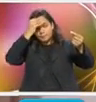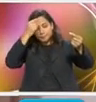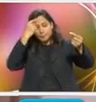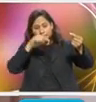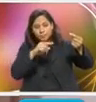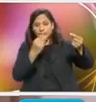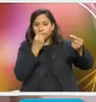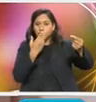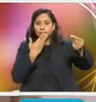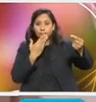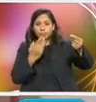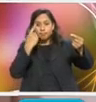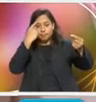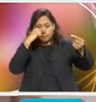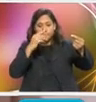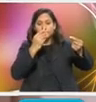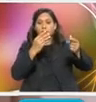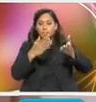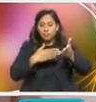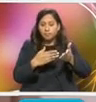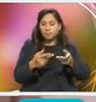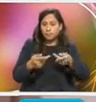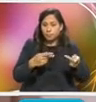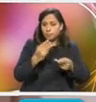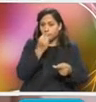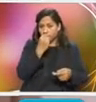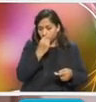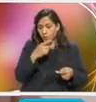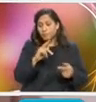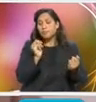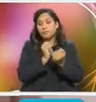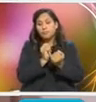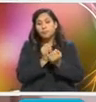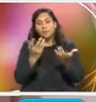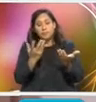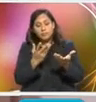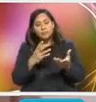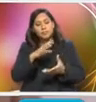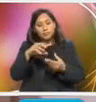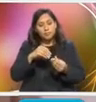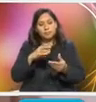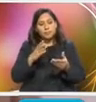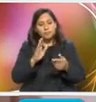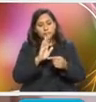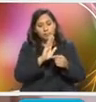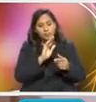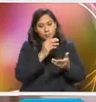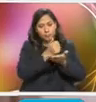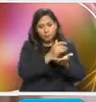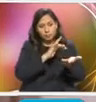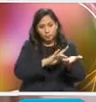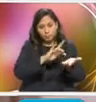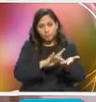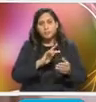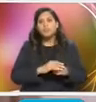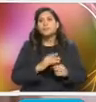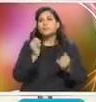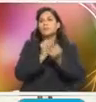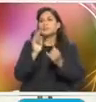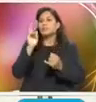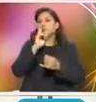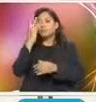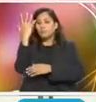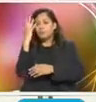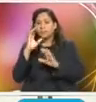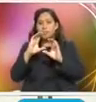caso, la producción de sus alimentos, pero también para hacerlo de una manera sostenible medioambientalmente hablando, ¿no?